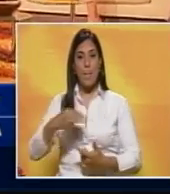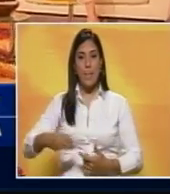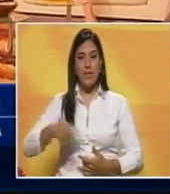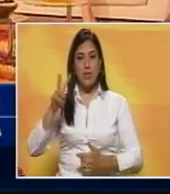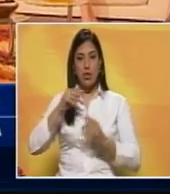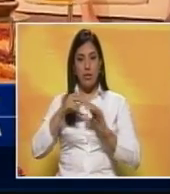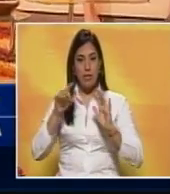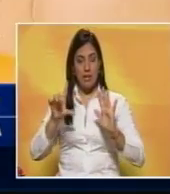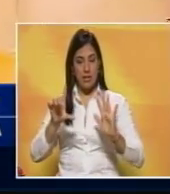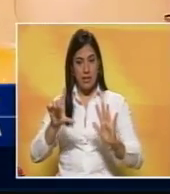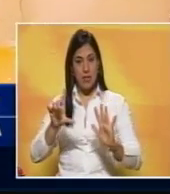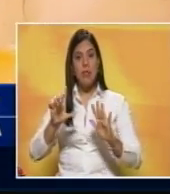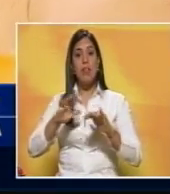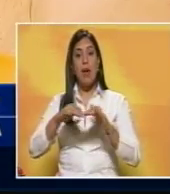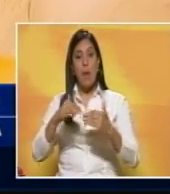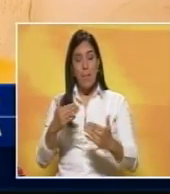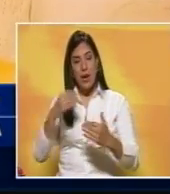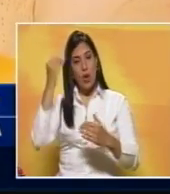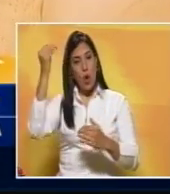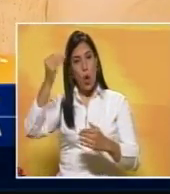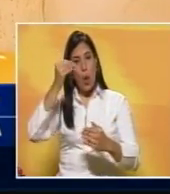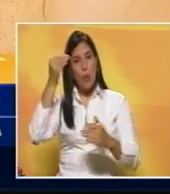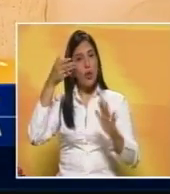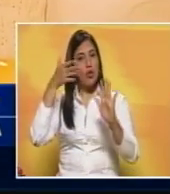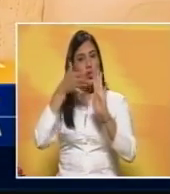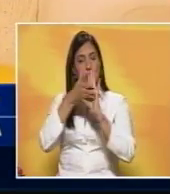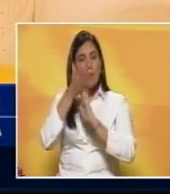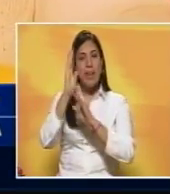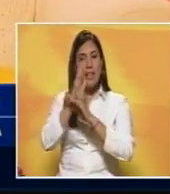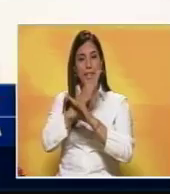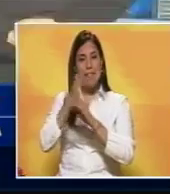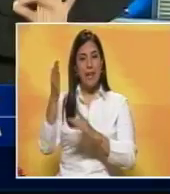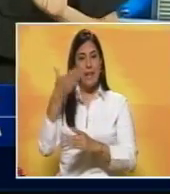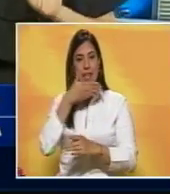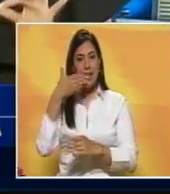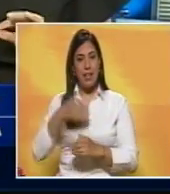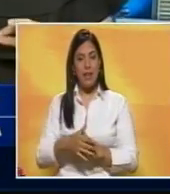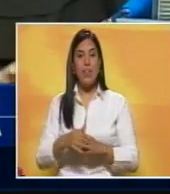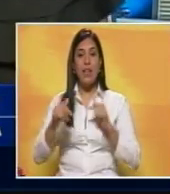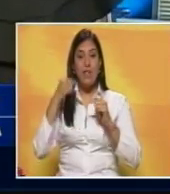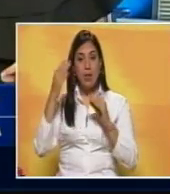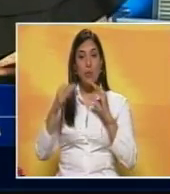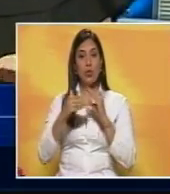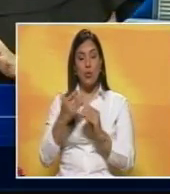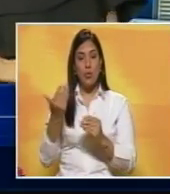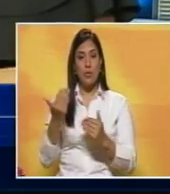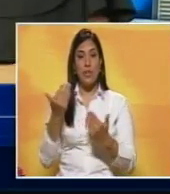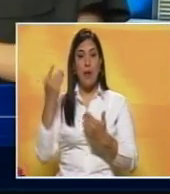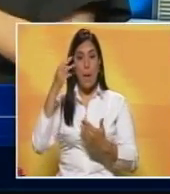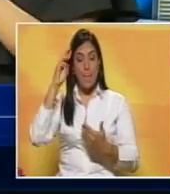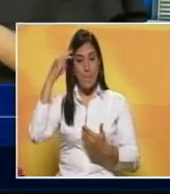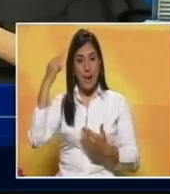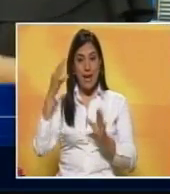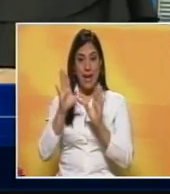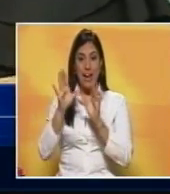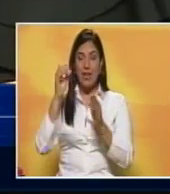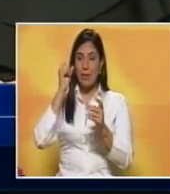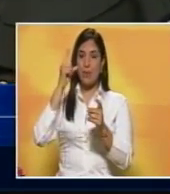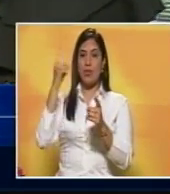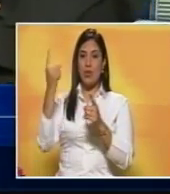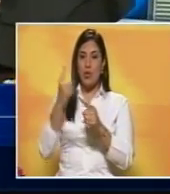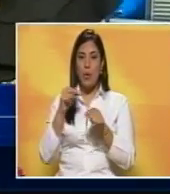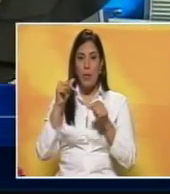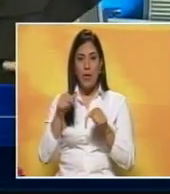Venezuela 2017 para dar sus opiniones acerca de las diferentes cartas. Bueno, para Estrenos y Estrellas, María Ángel, tus primeras